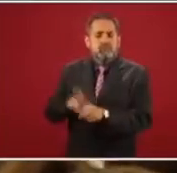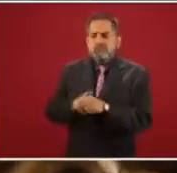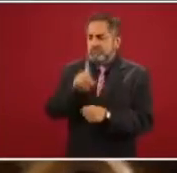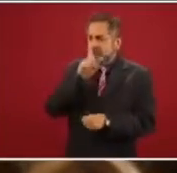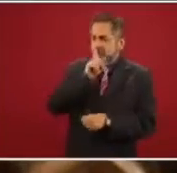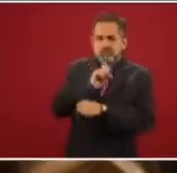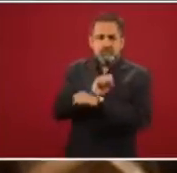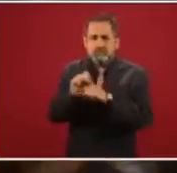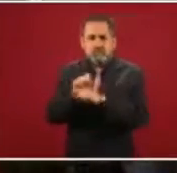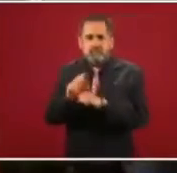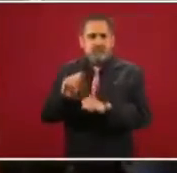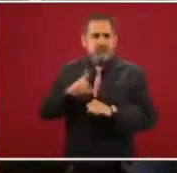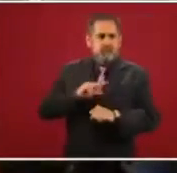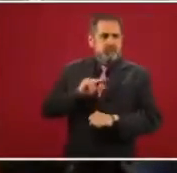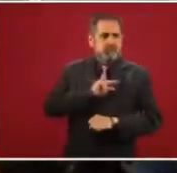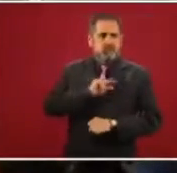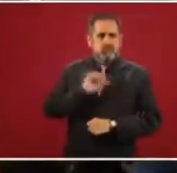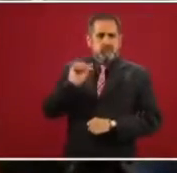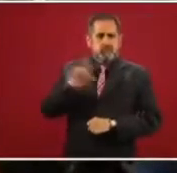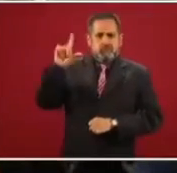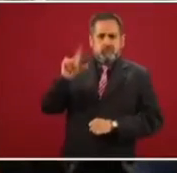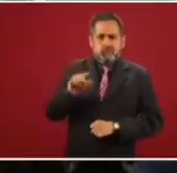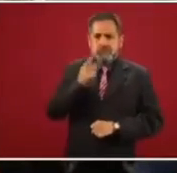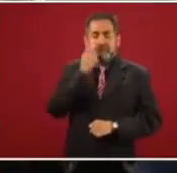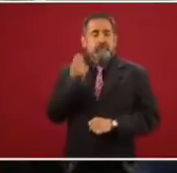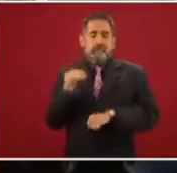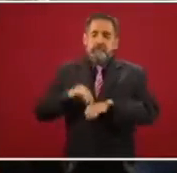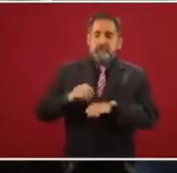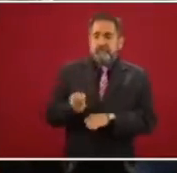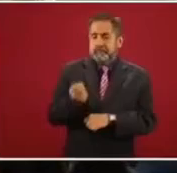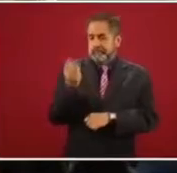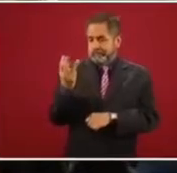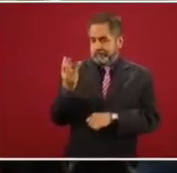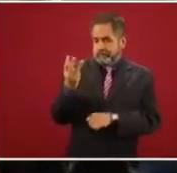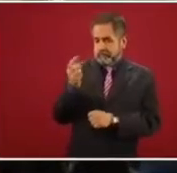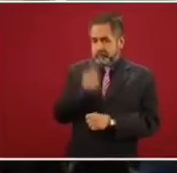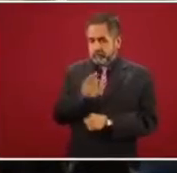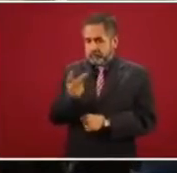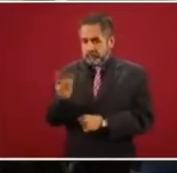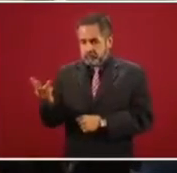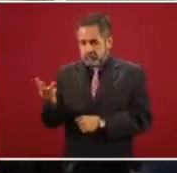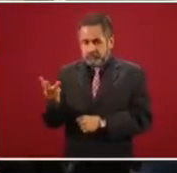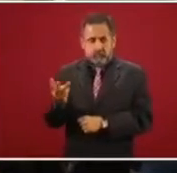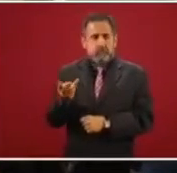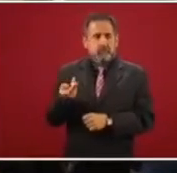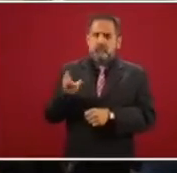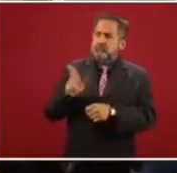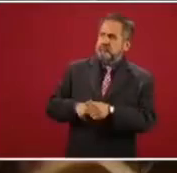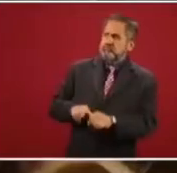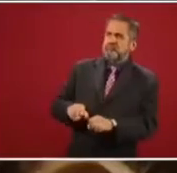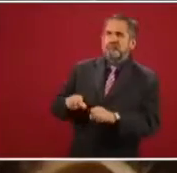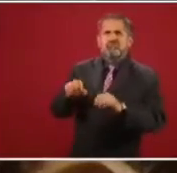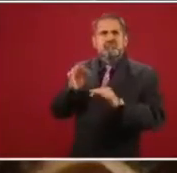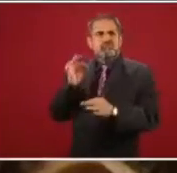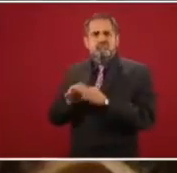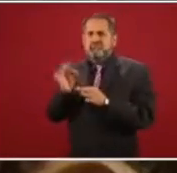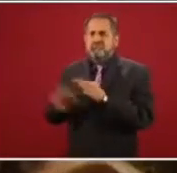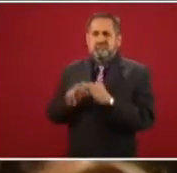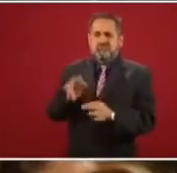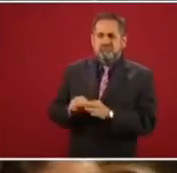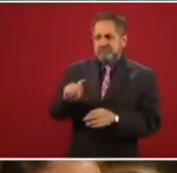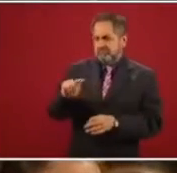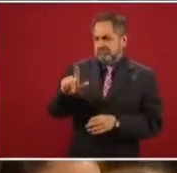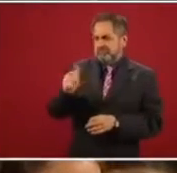nos habla del incremento de tres especialidades para el nuevo hospital modelo de especialidades en tlaxiaco que es